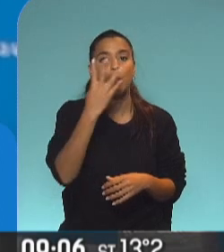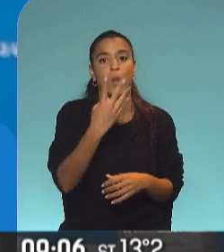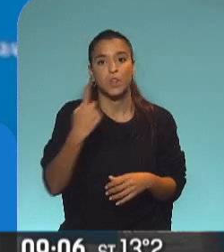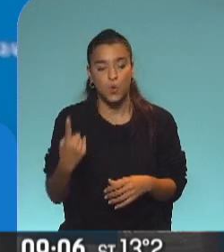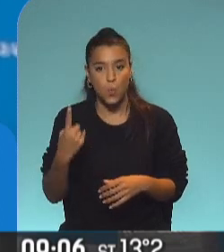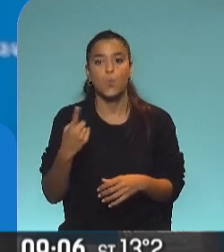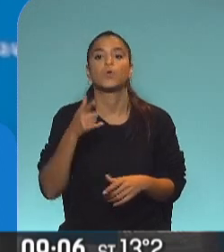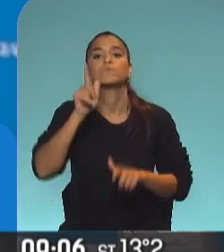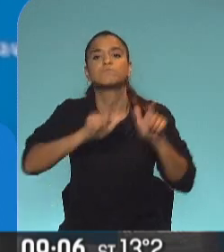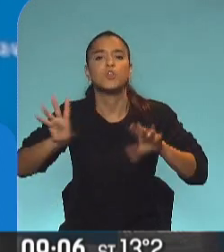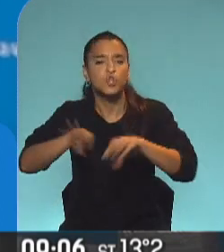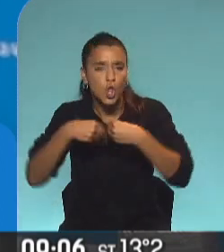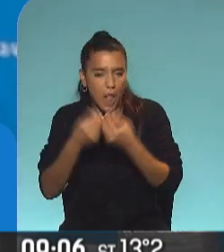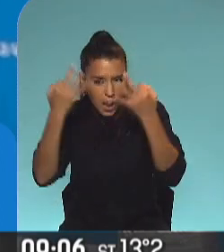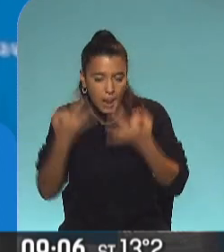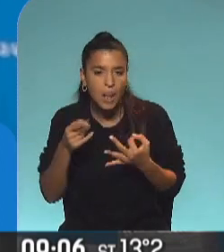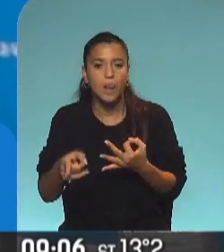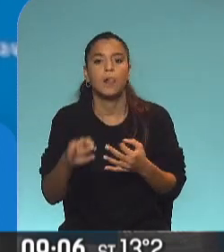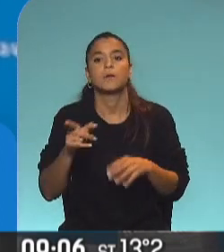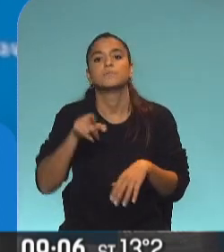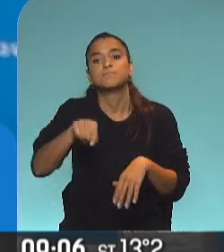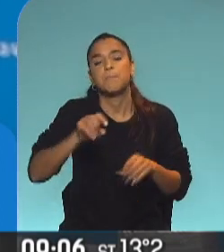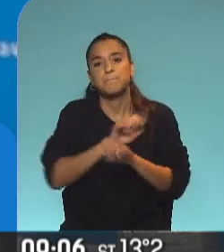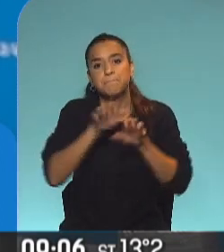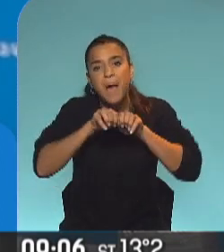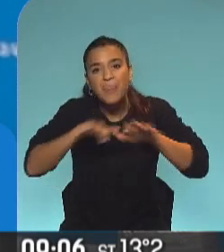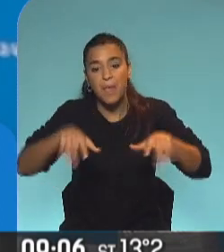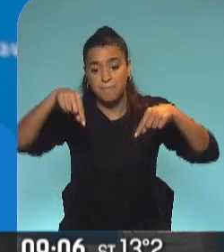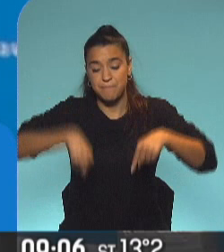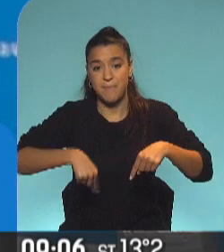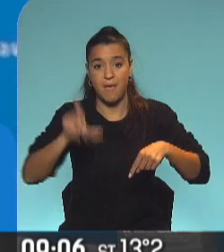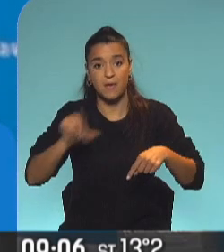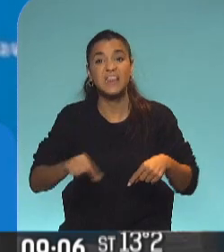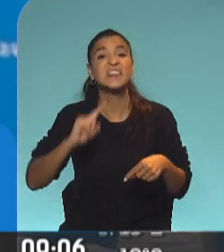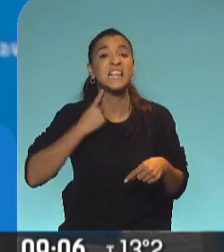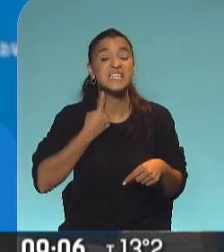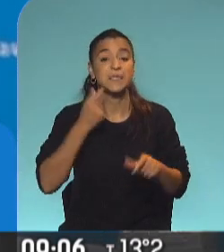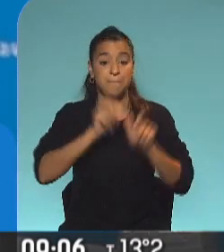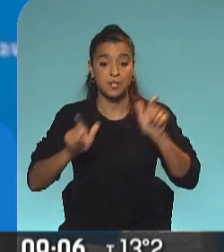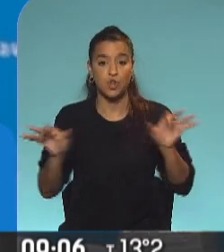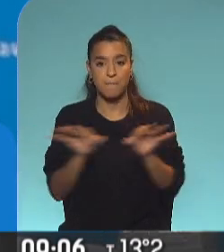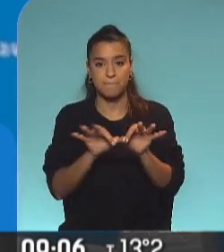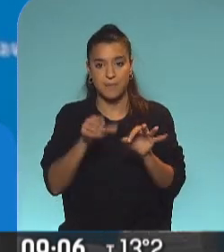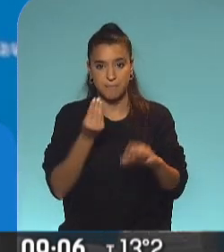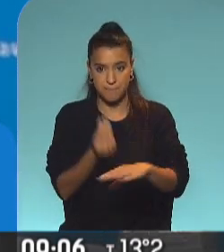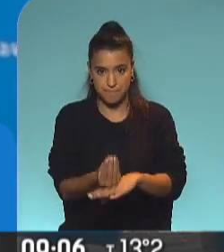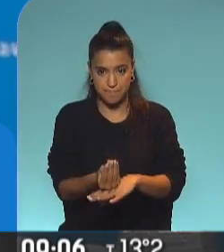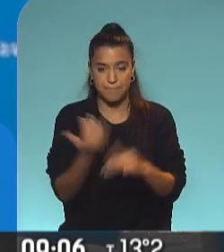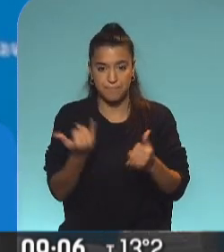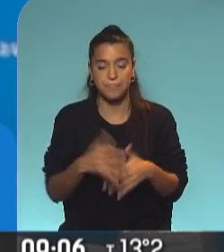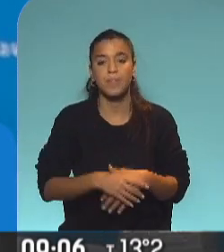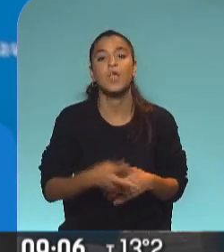44.941 son los casos totales en lo que va del curso de pandemia en nuestro país, con 13 de esos casos en nuestras Islas Malvinas.